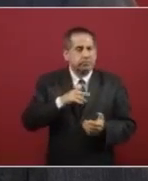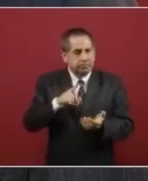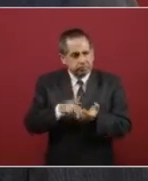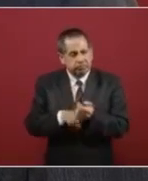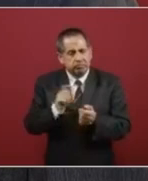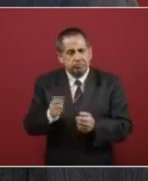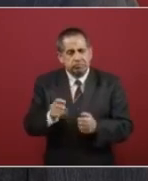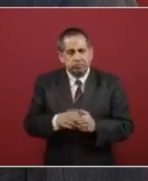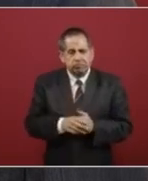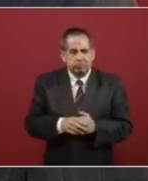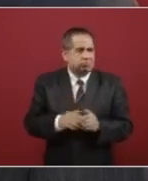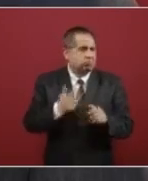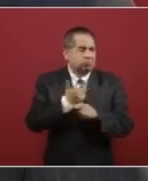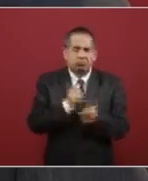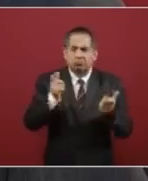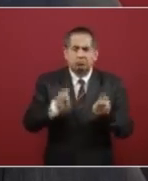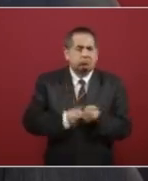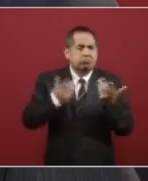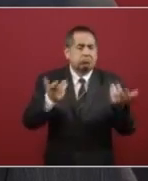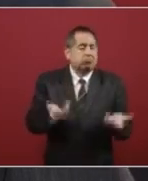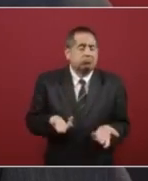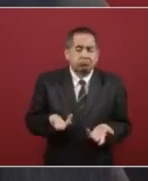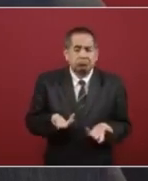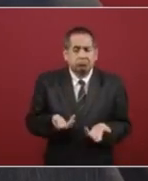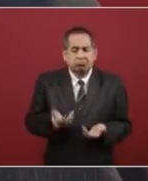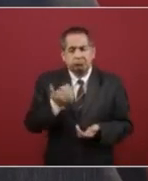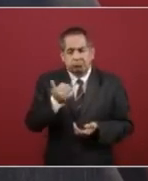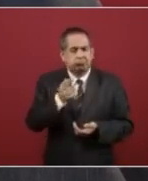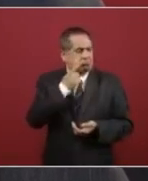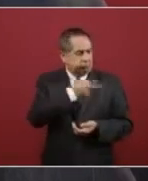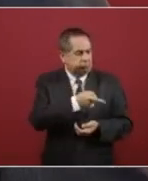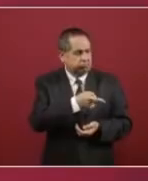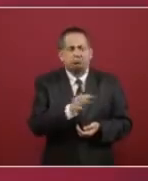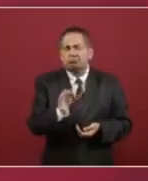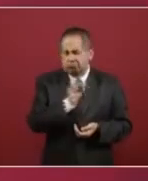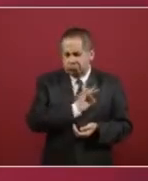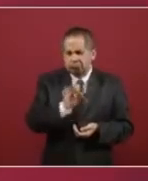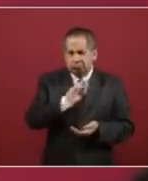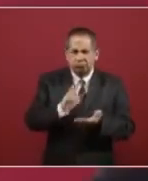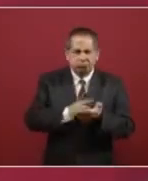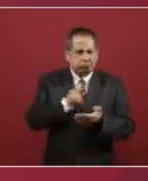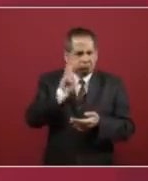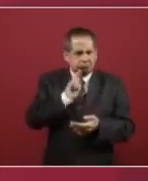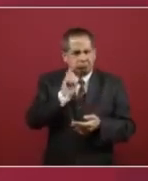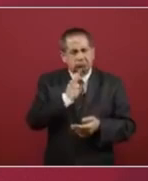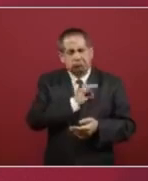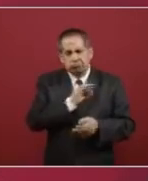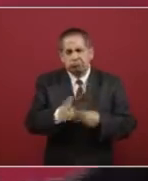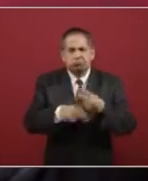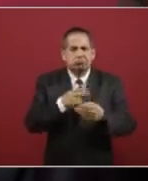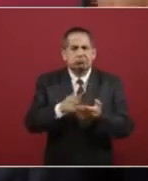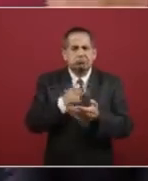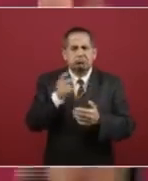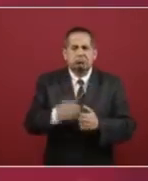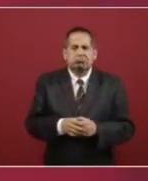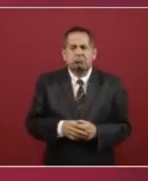hay libertades y hay posibilidades de